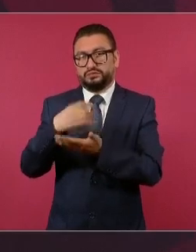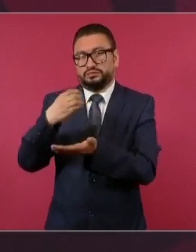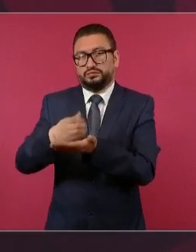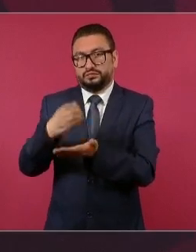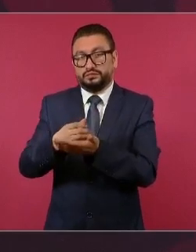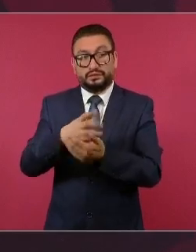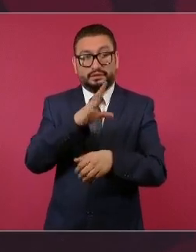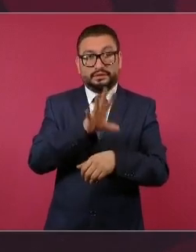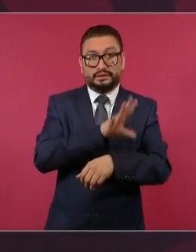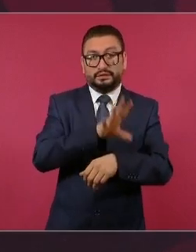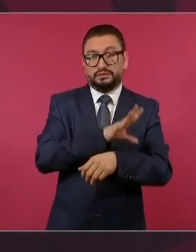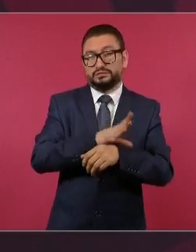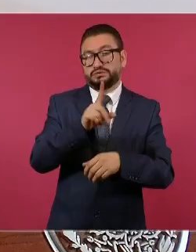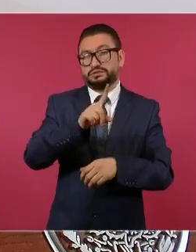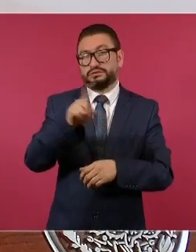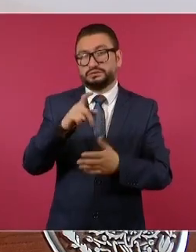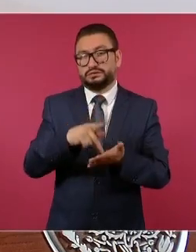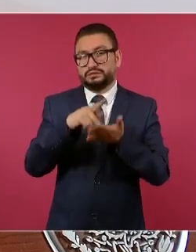100.